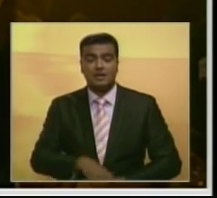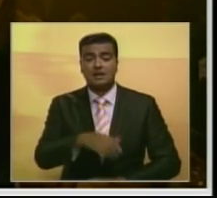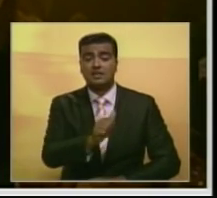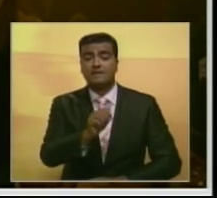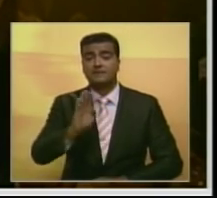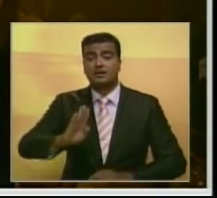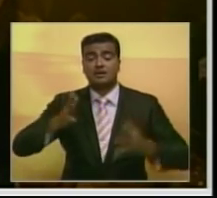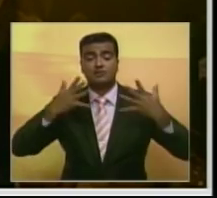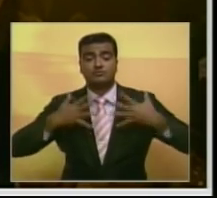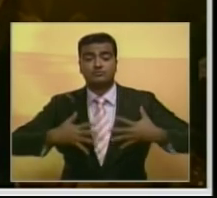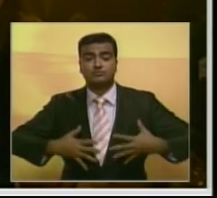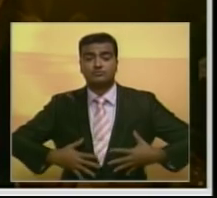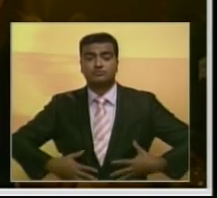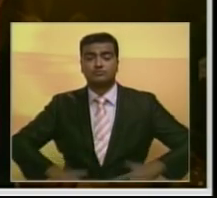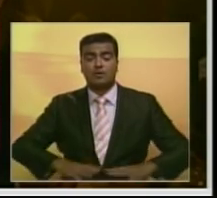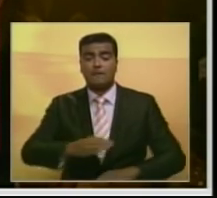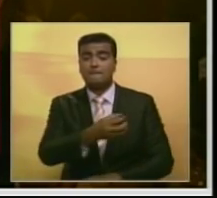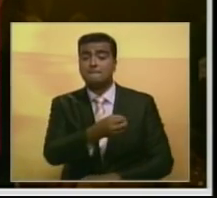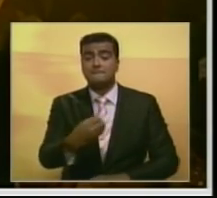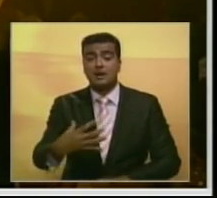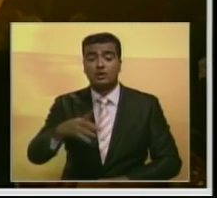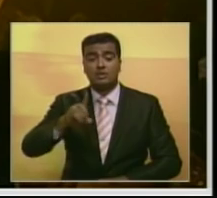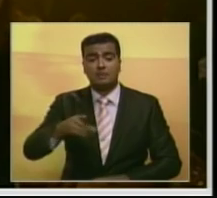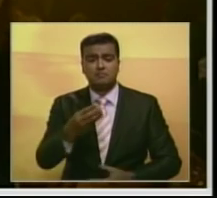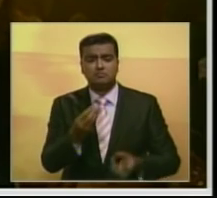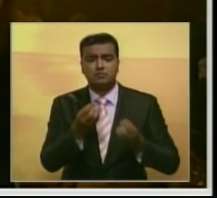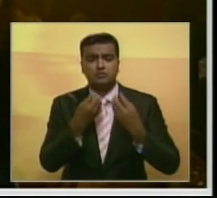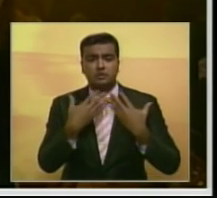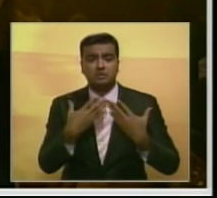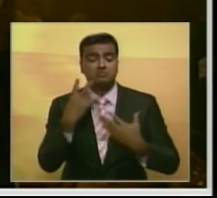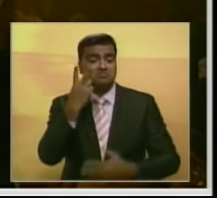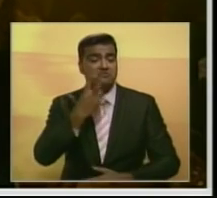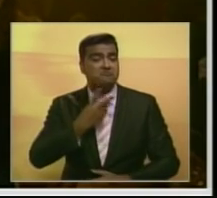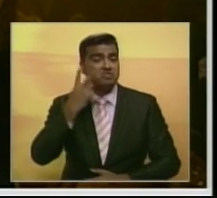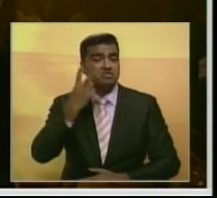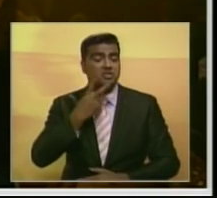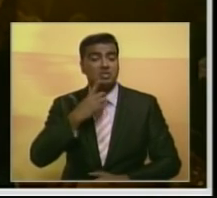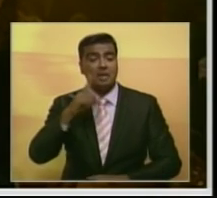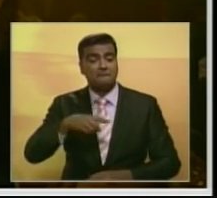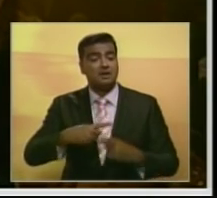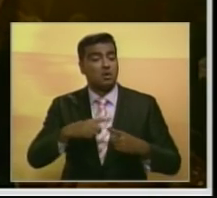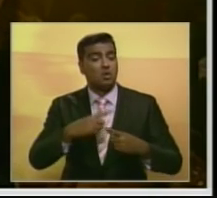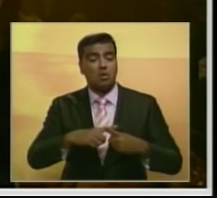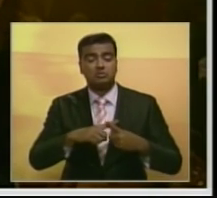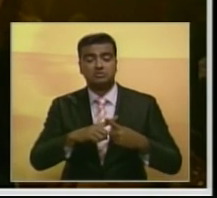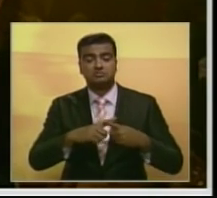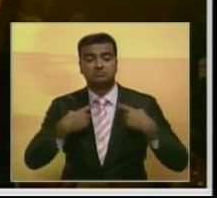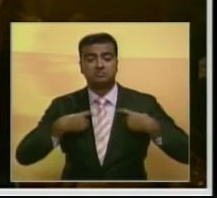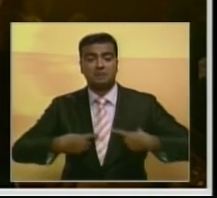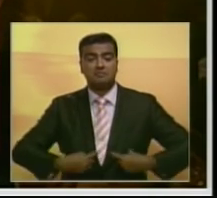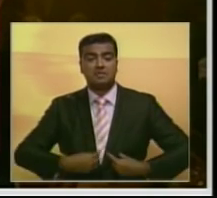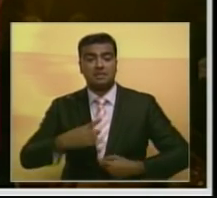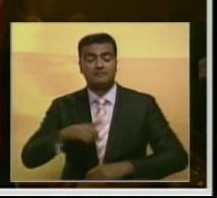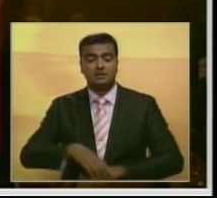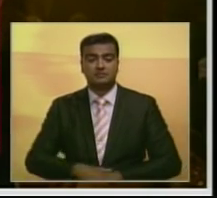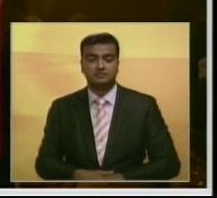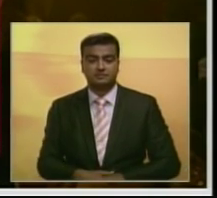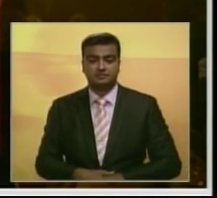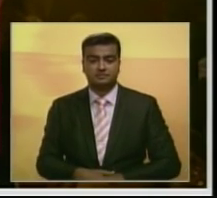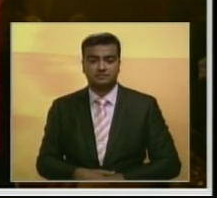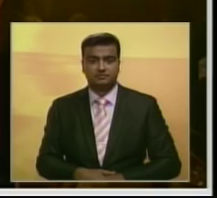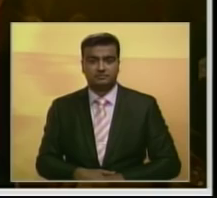Vikander deslumbró con outfit de Louis Vuitton, así como Gina Rodríguez, Laverne Cox, Zendaya y Jamie